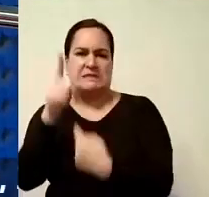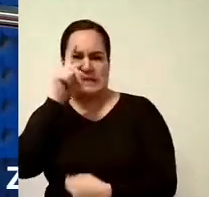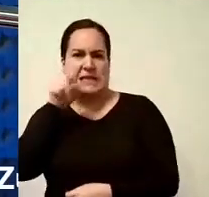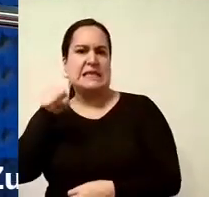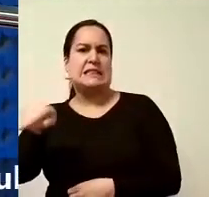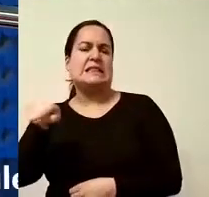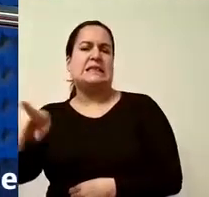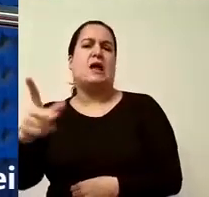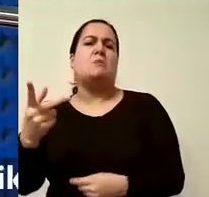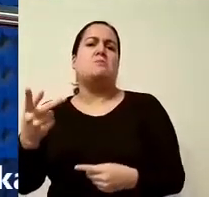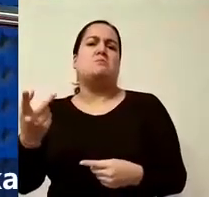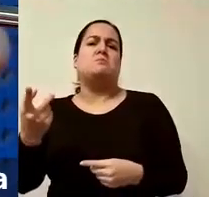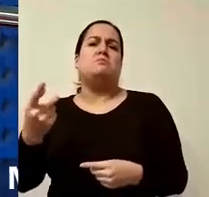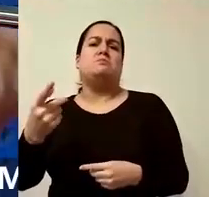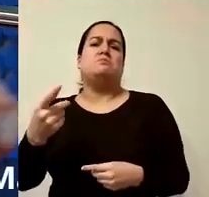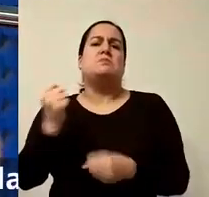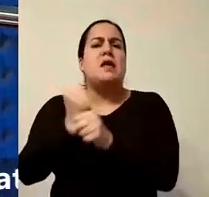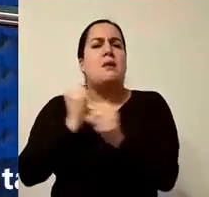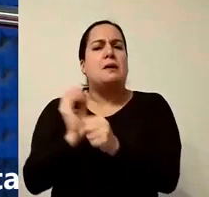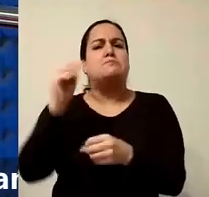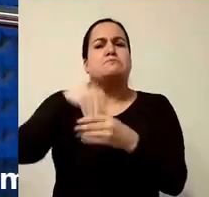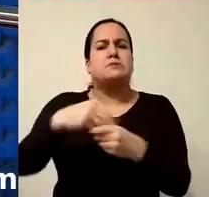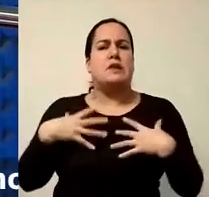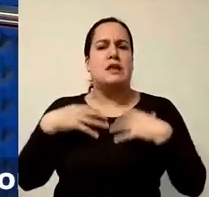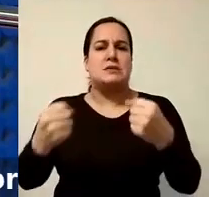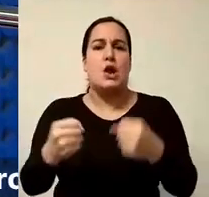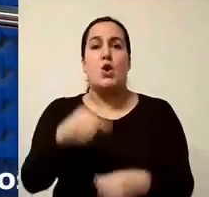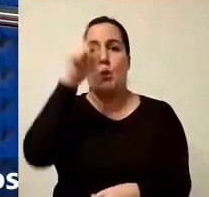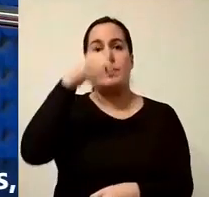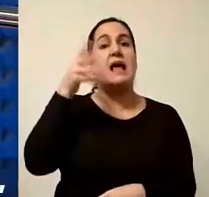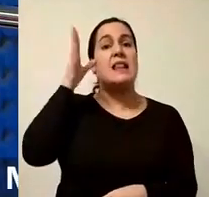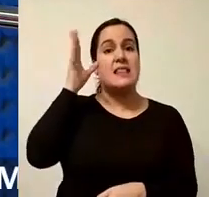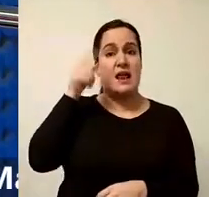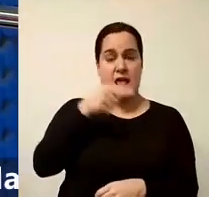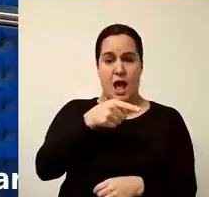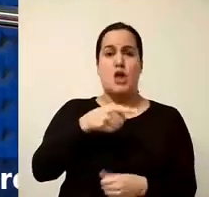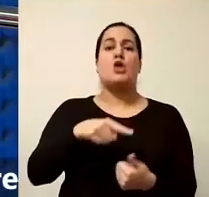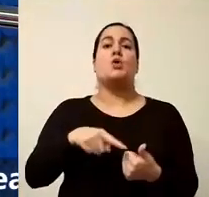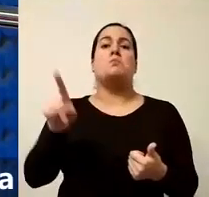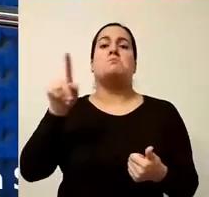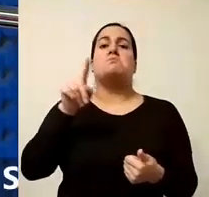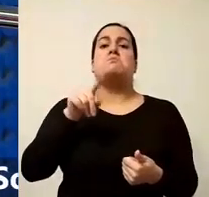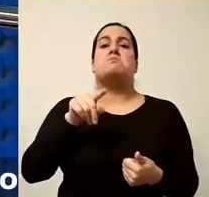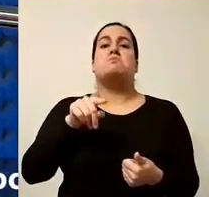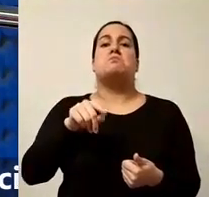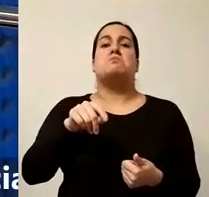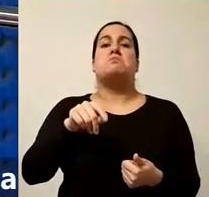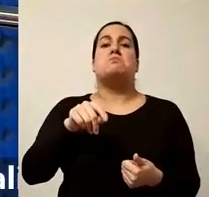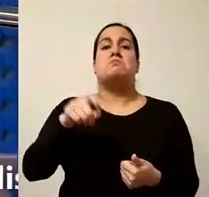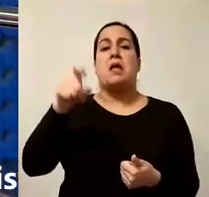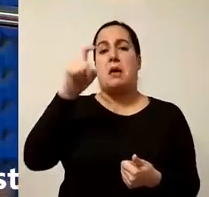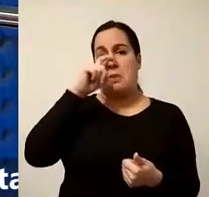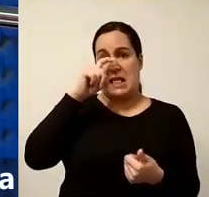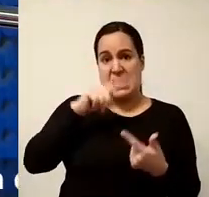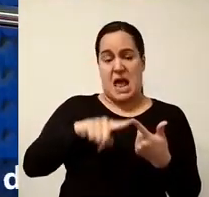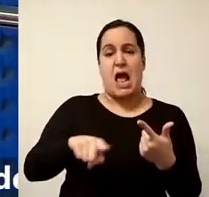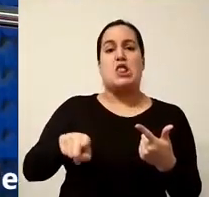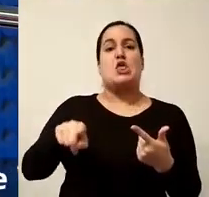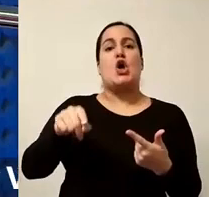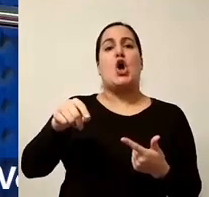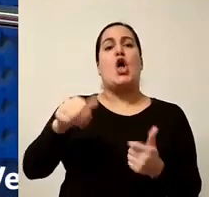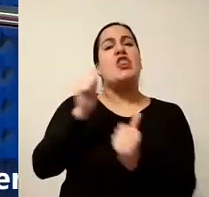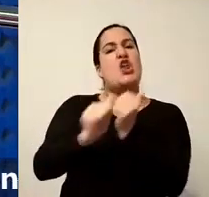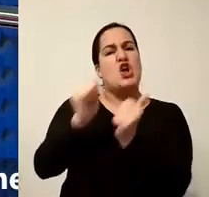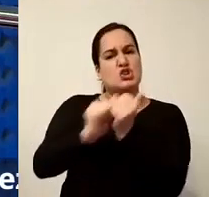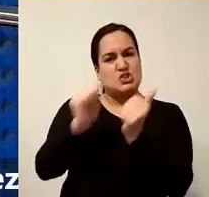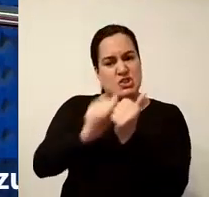gobierno para que los cuiden a ellos y cuidan a la mayoría de la población la tarea es justamente